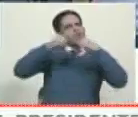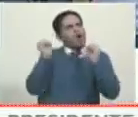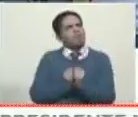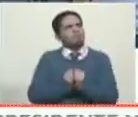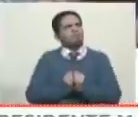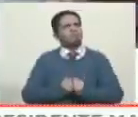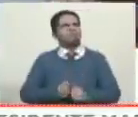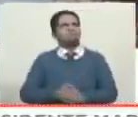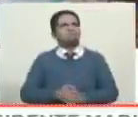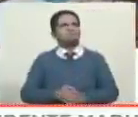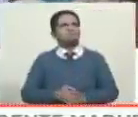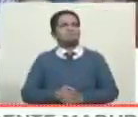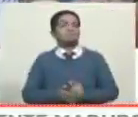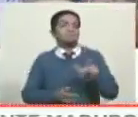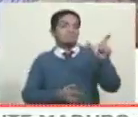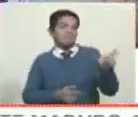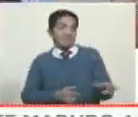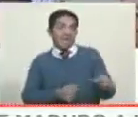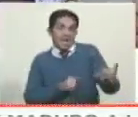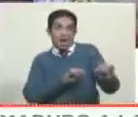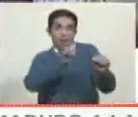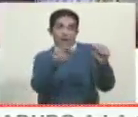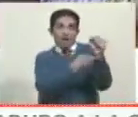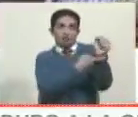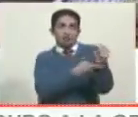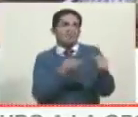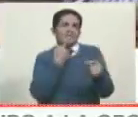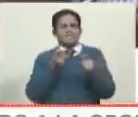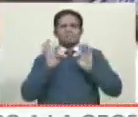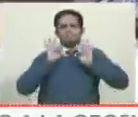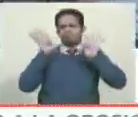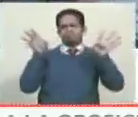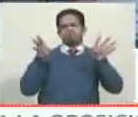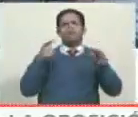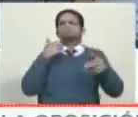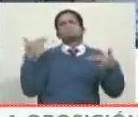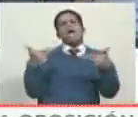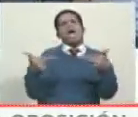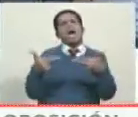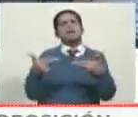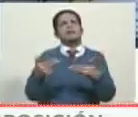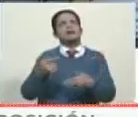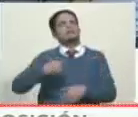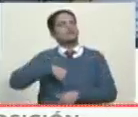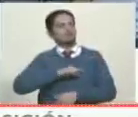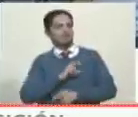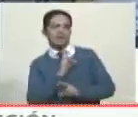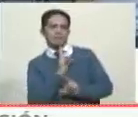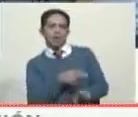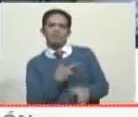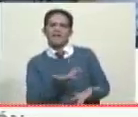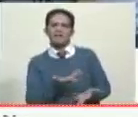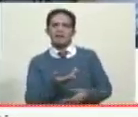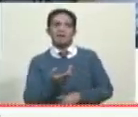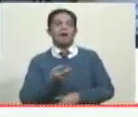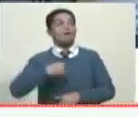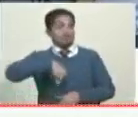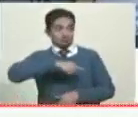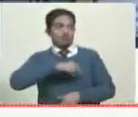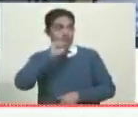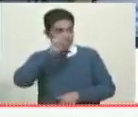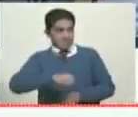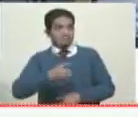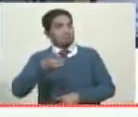como el autoproclamado dicen que no le importa una guerra civil nosotros debemos responderle que a nosotros sí nos importa